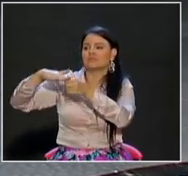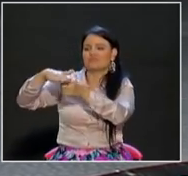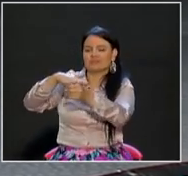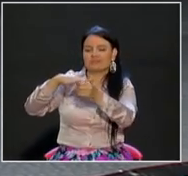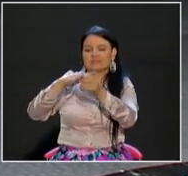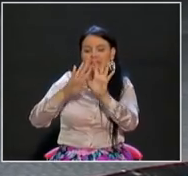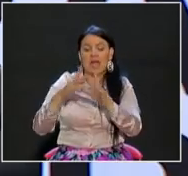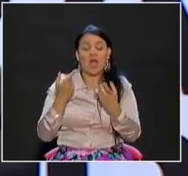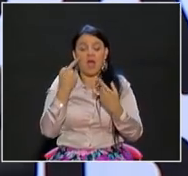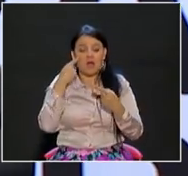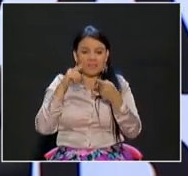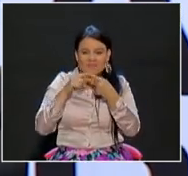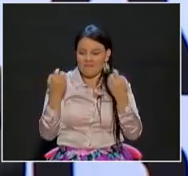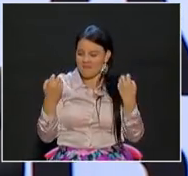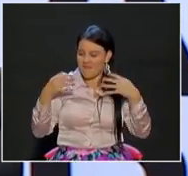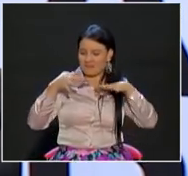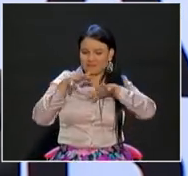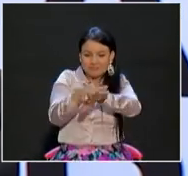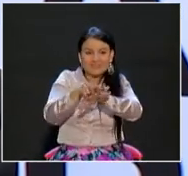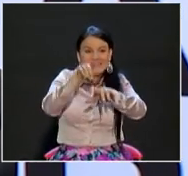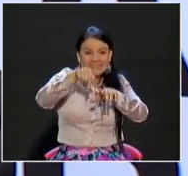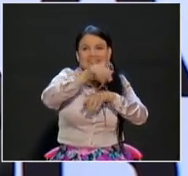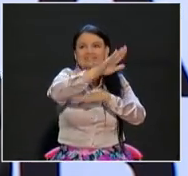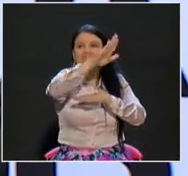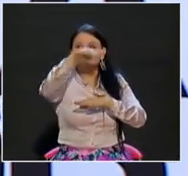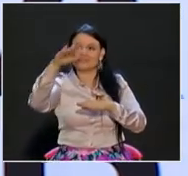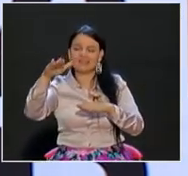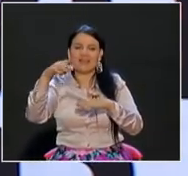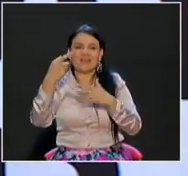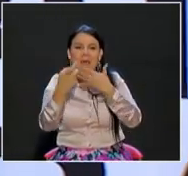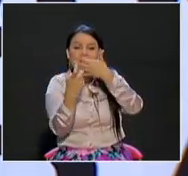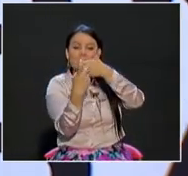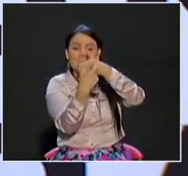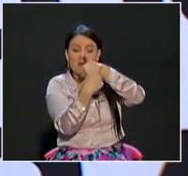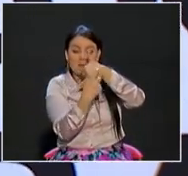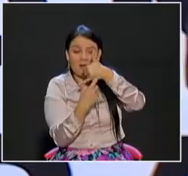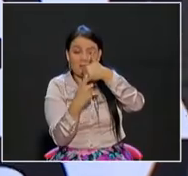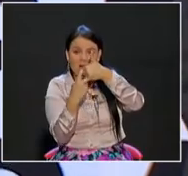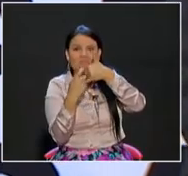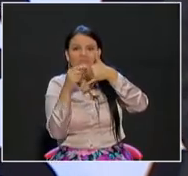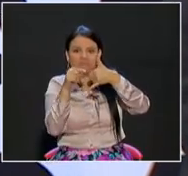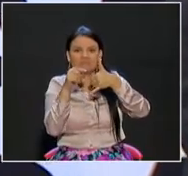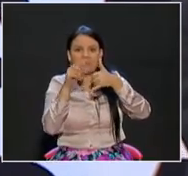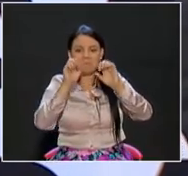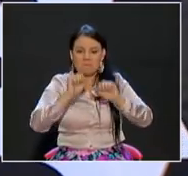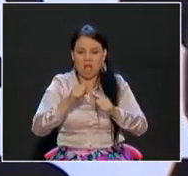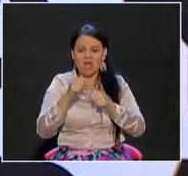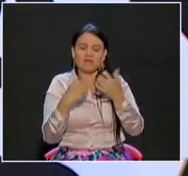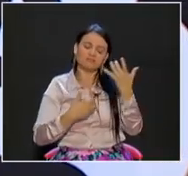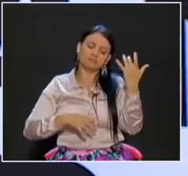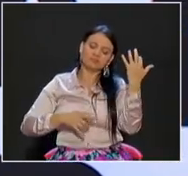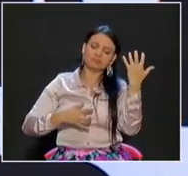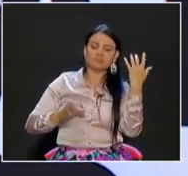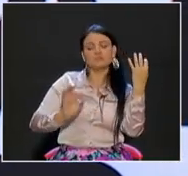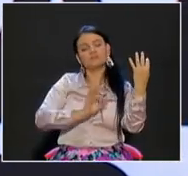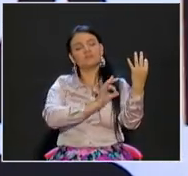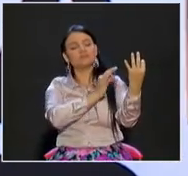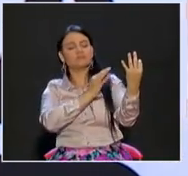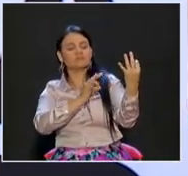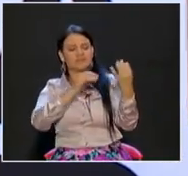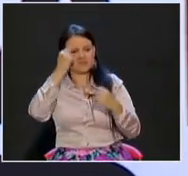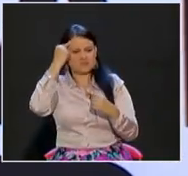de bandas sinfónicas porque estoy seguro que un niño de antioquia cuando empuña un instrumento